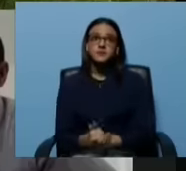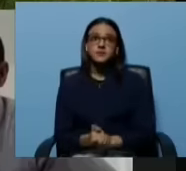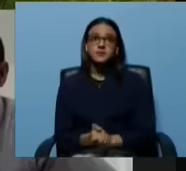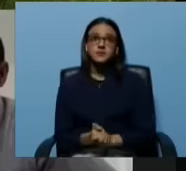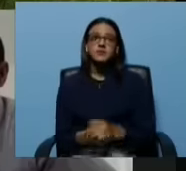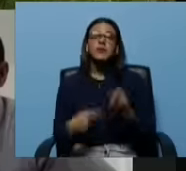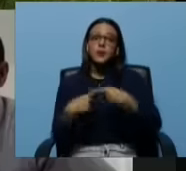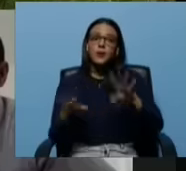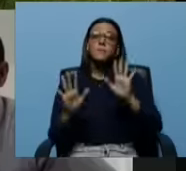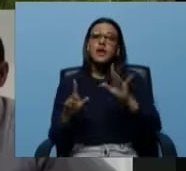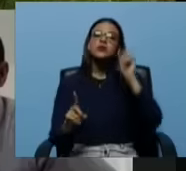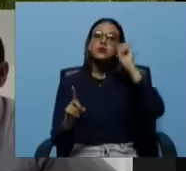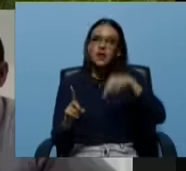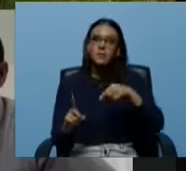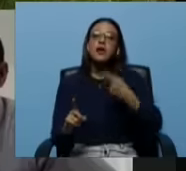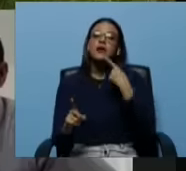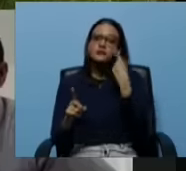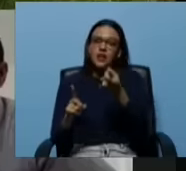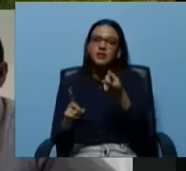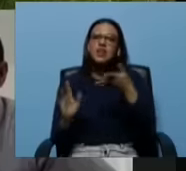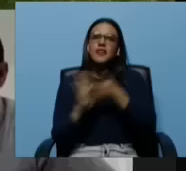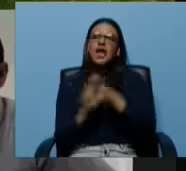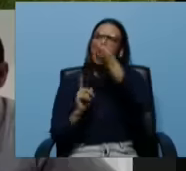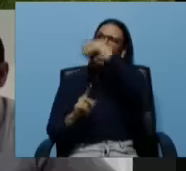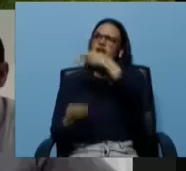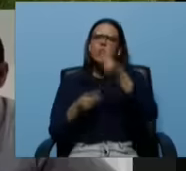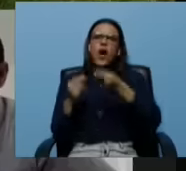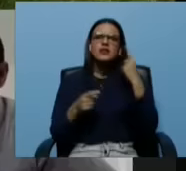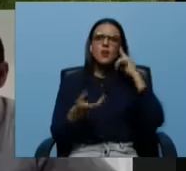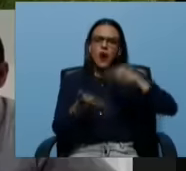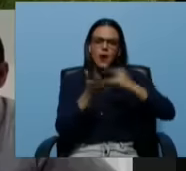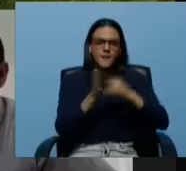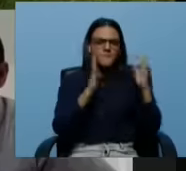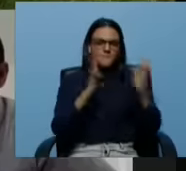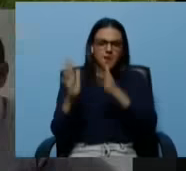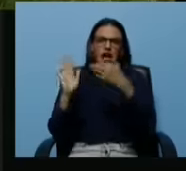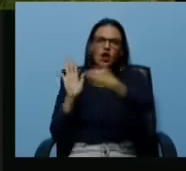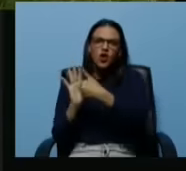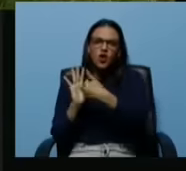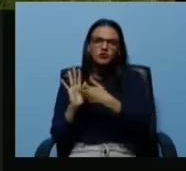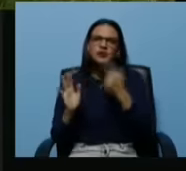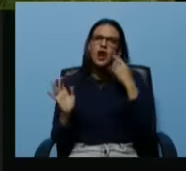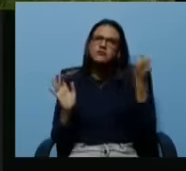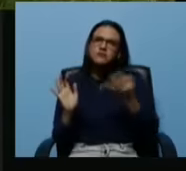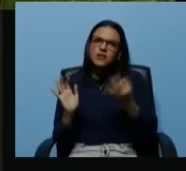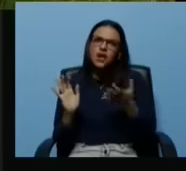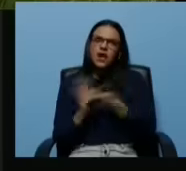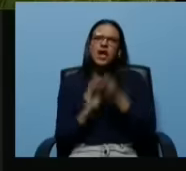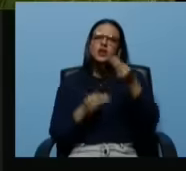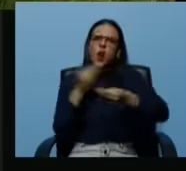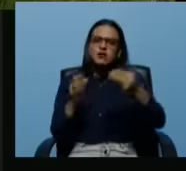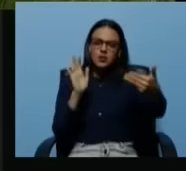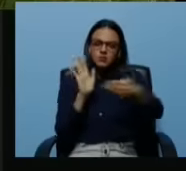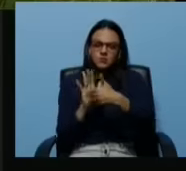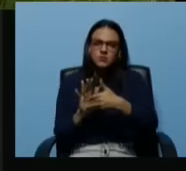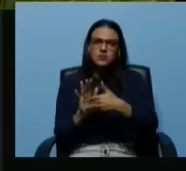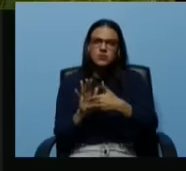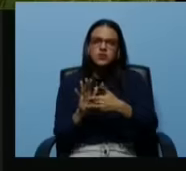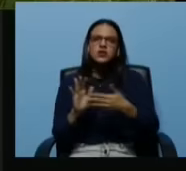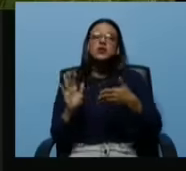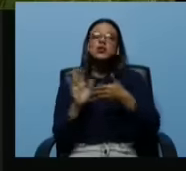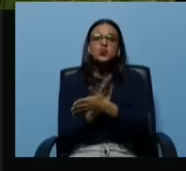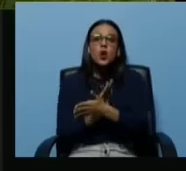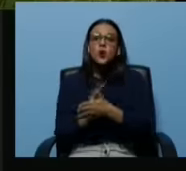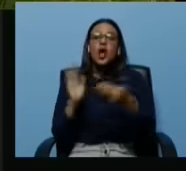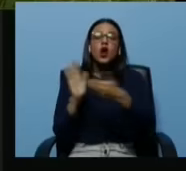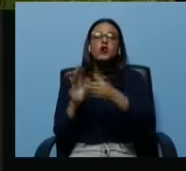Pero también habría que decir que no es cualquier embestida. Es una embestida de carácter criminal.